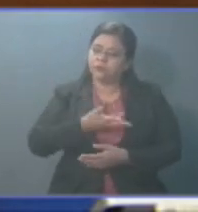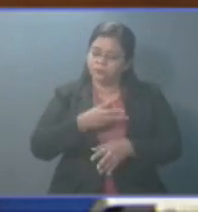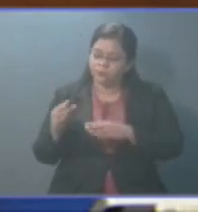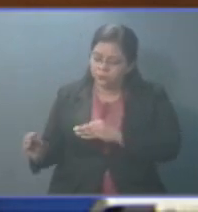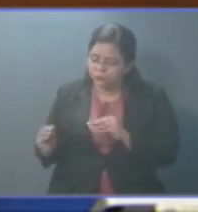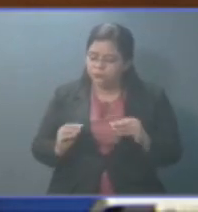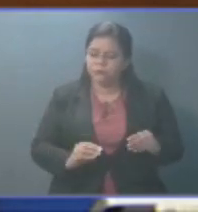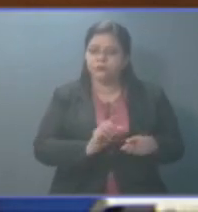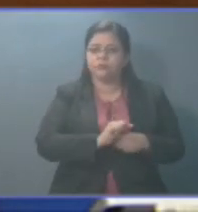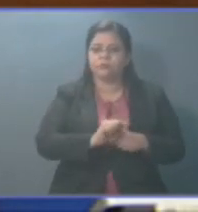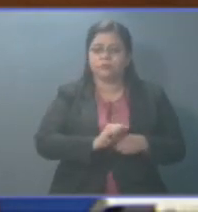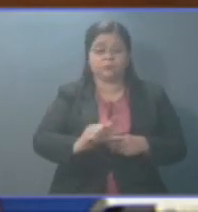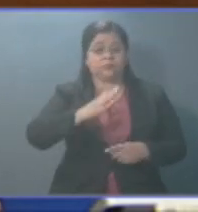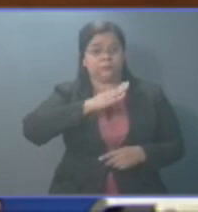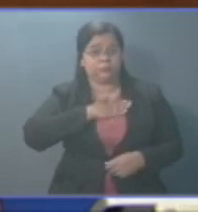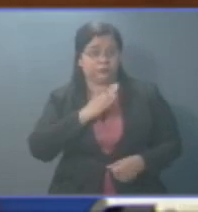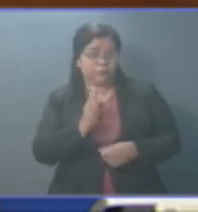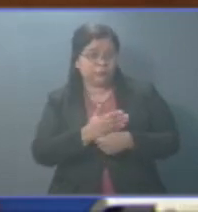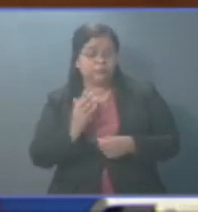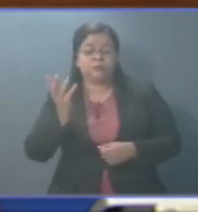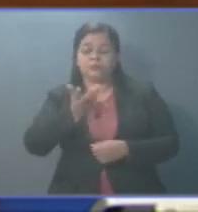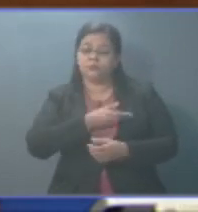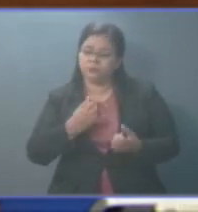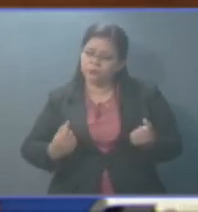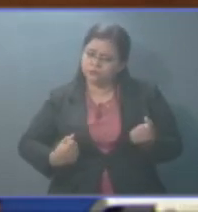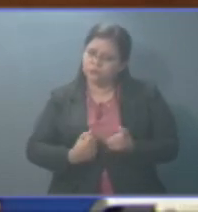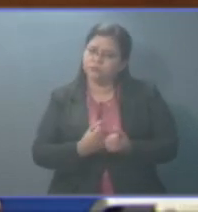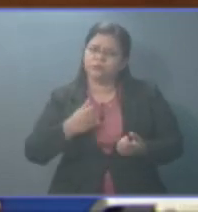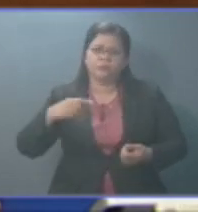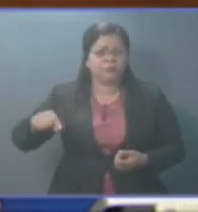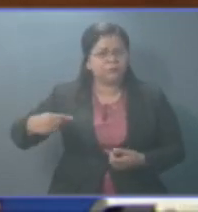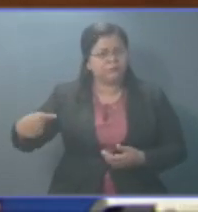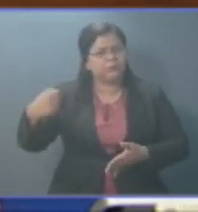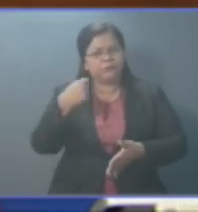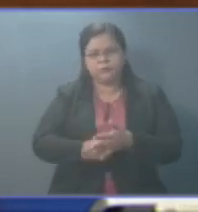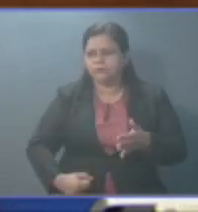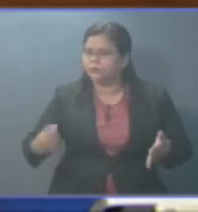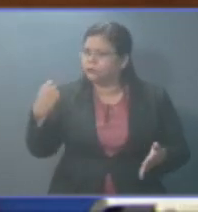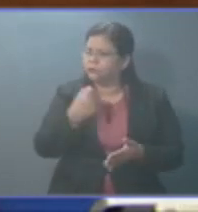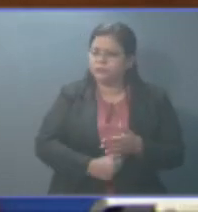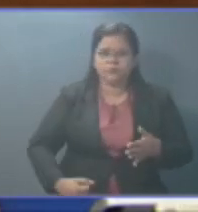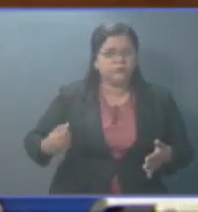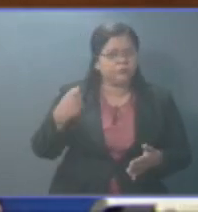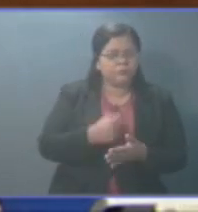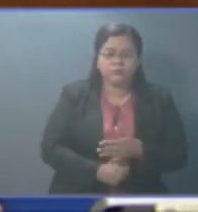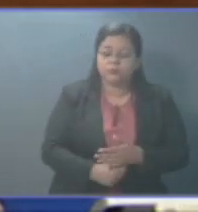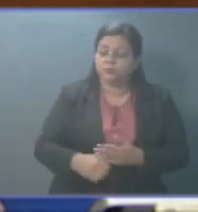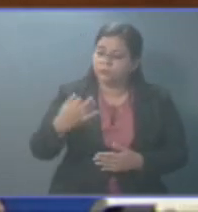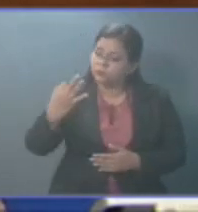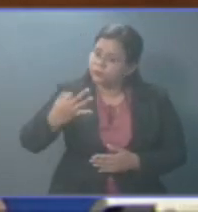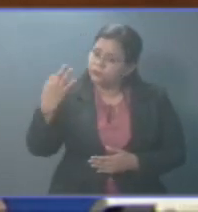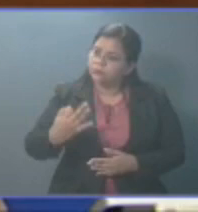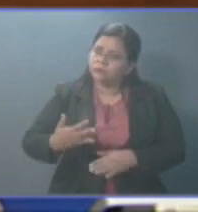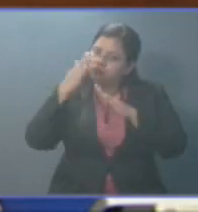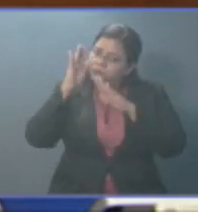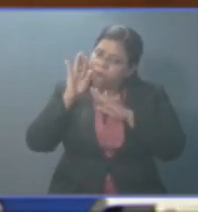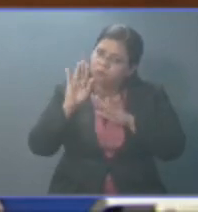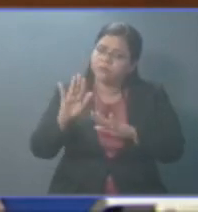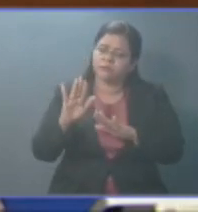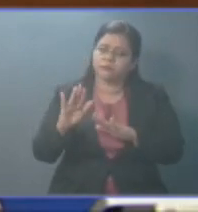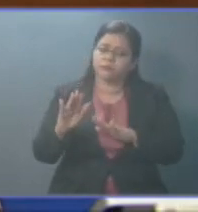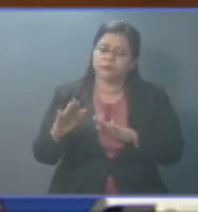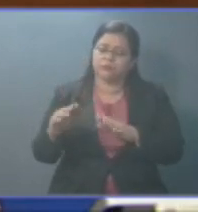el FMLN hemos estado siempre insistiendo en que se debe respetar y se debe